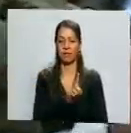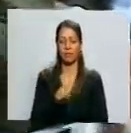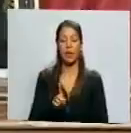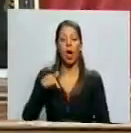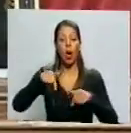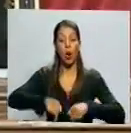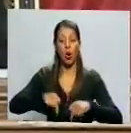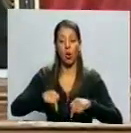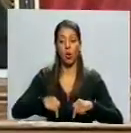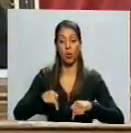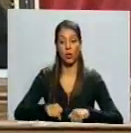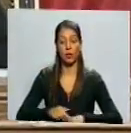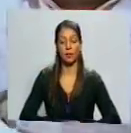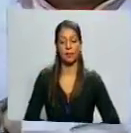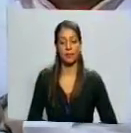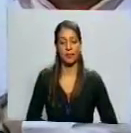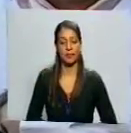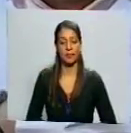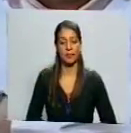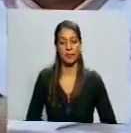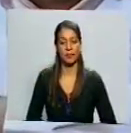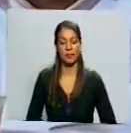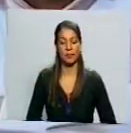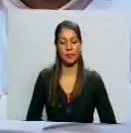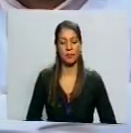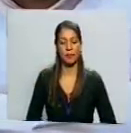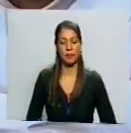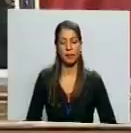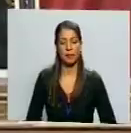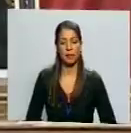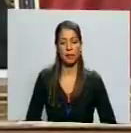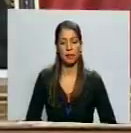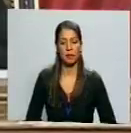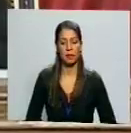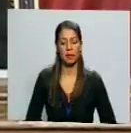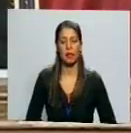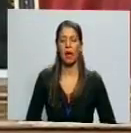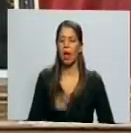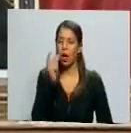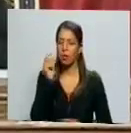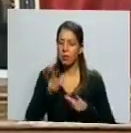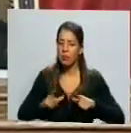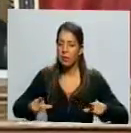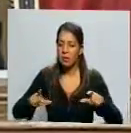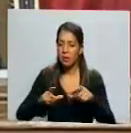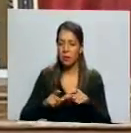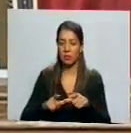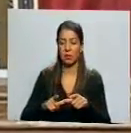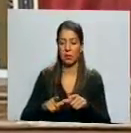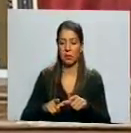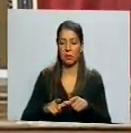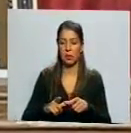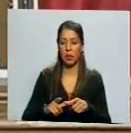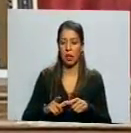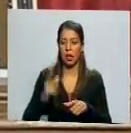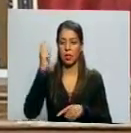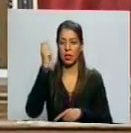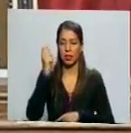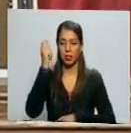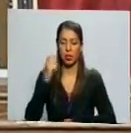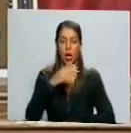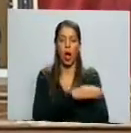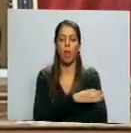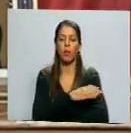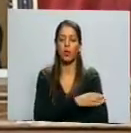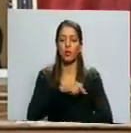Hoy, ese ente espurio legislativo que funciona, o que dice que funciona en estos mismos espacios,